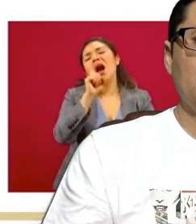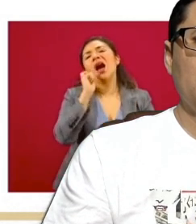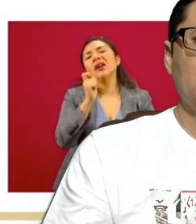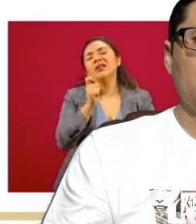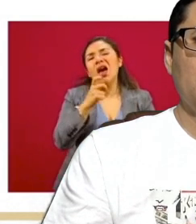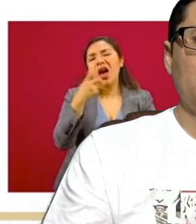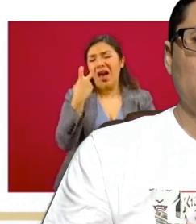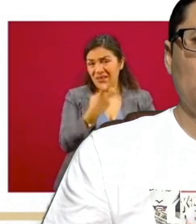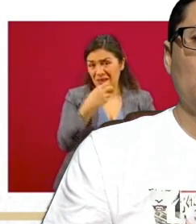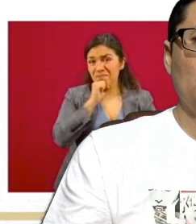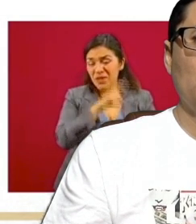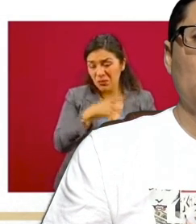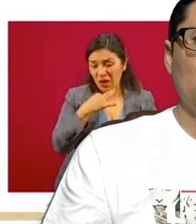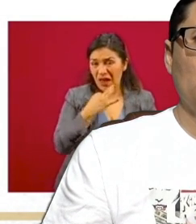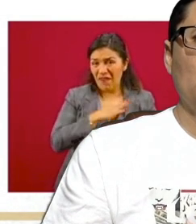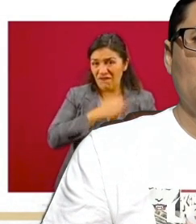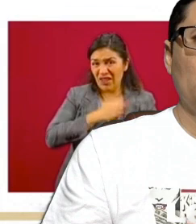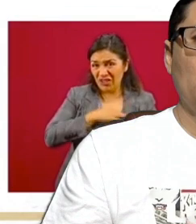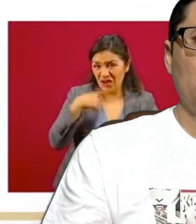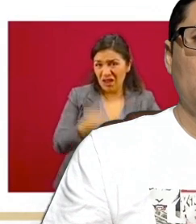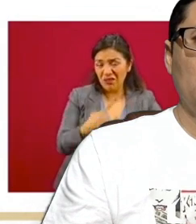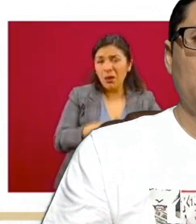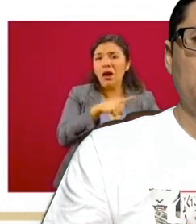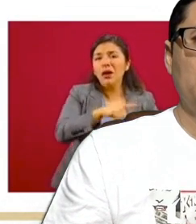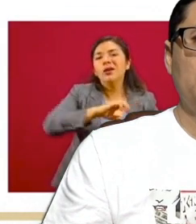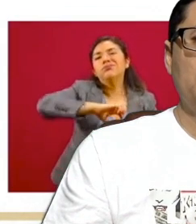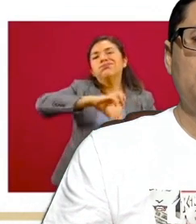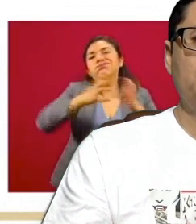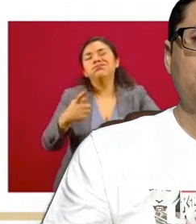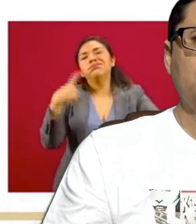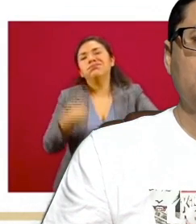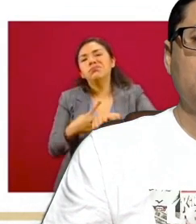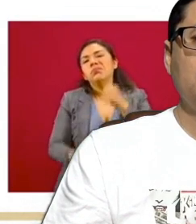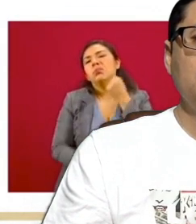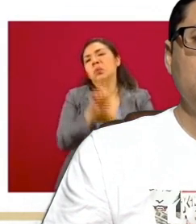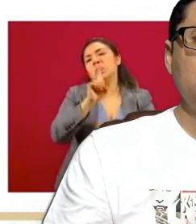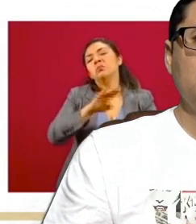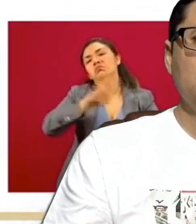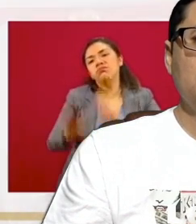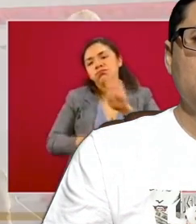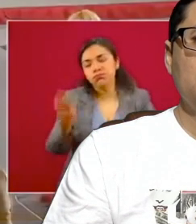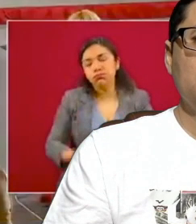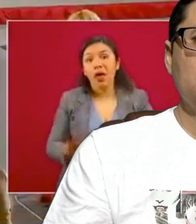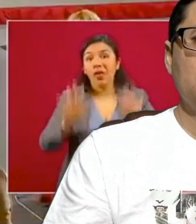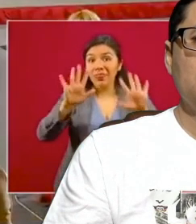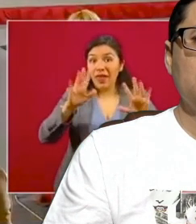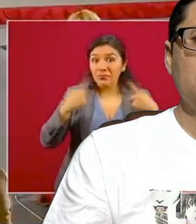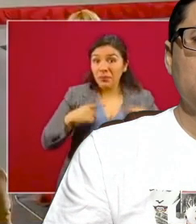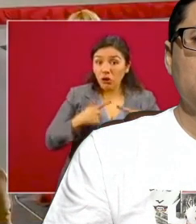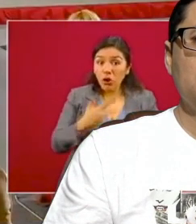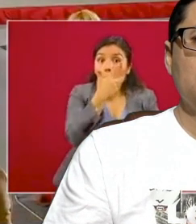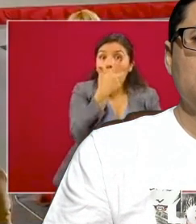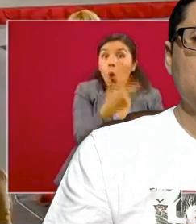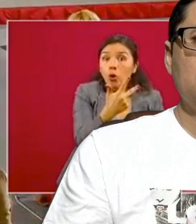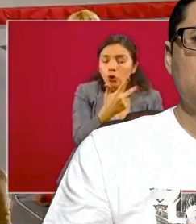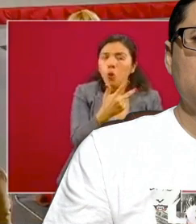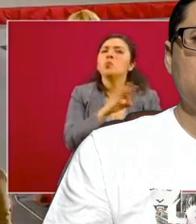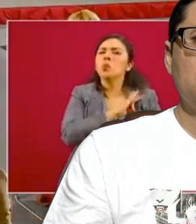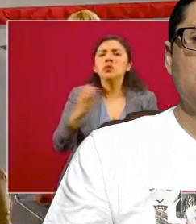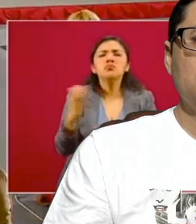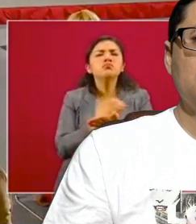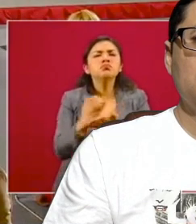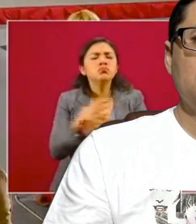que este virus produce y las complicaciones derivadas. 8 de cada 10 personas se recuperan